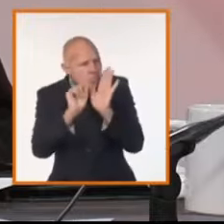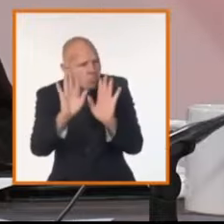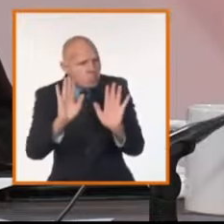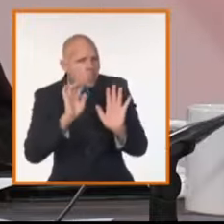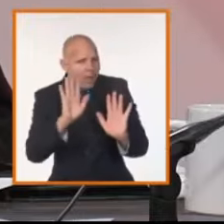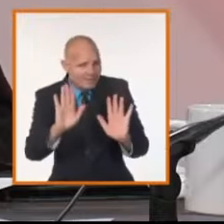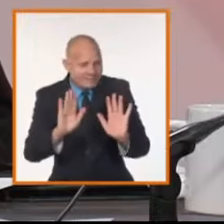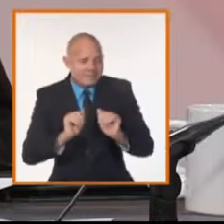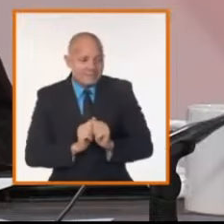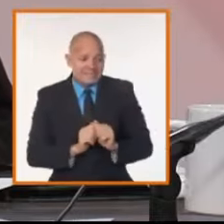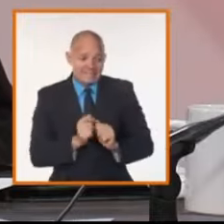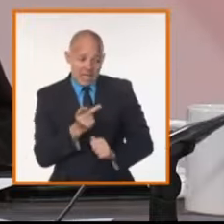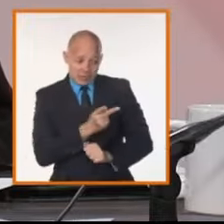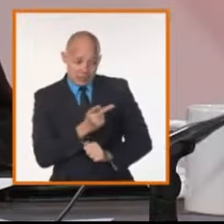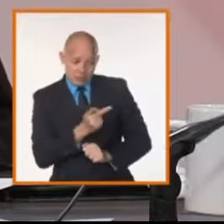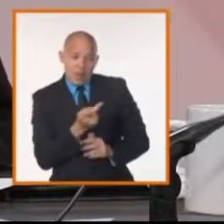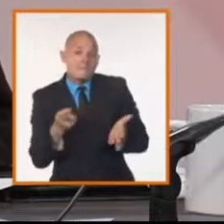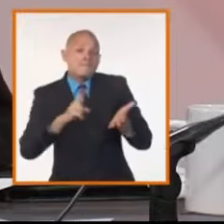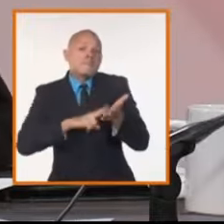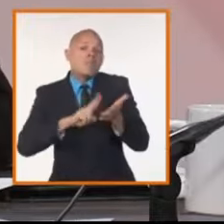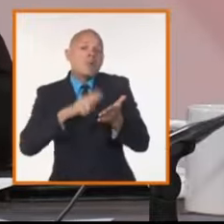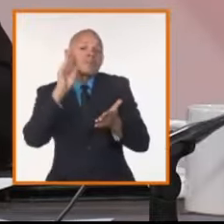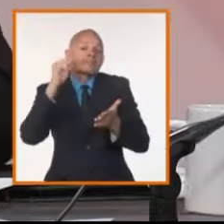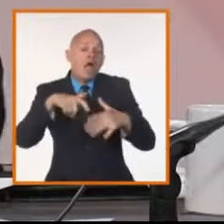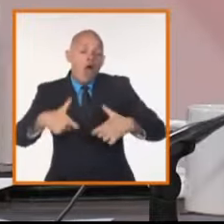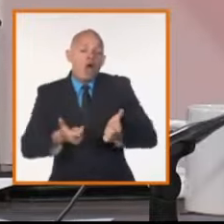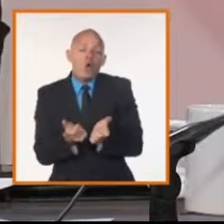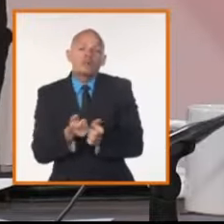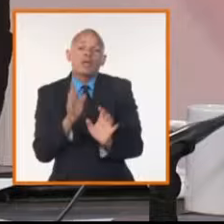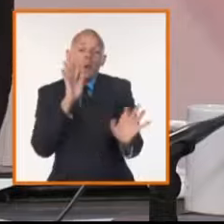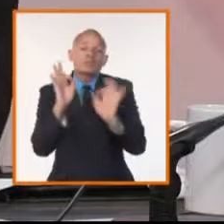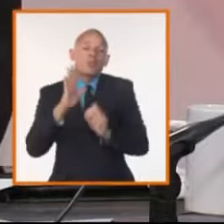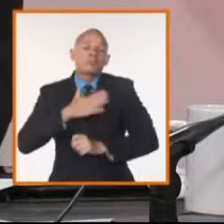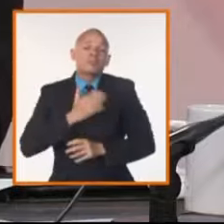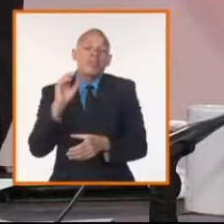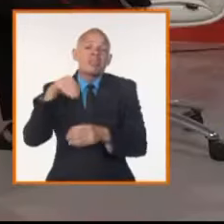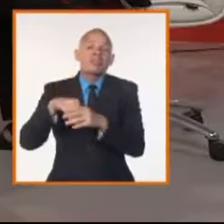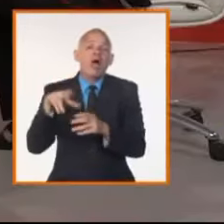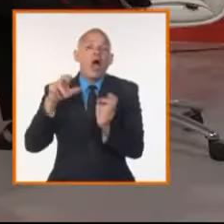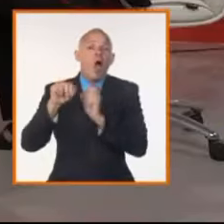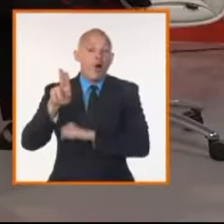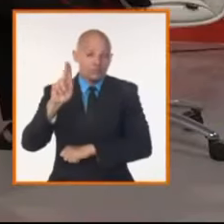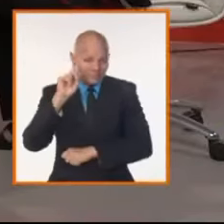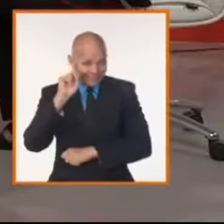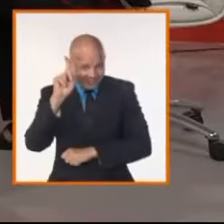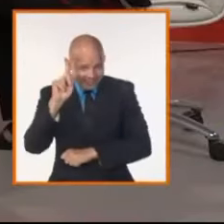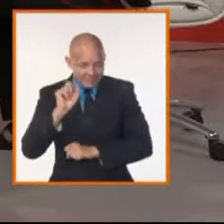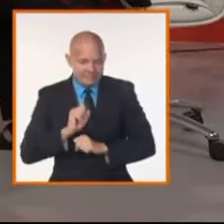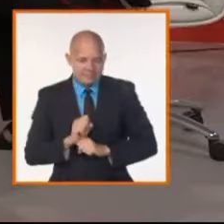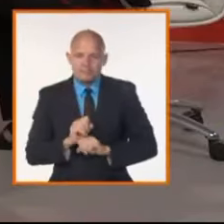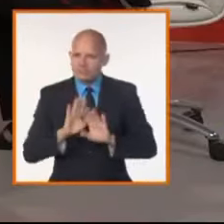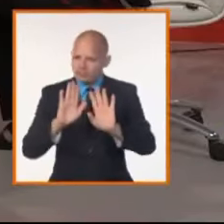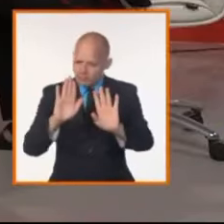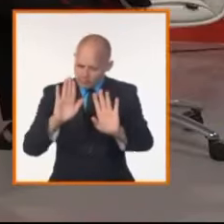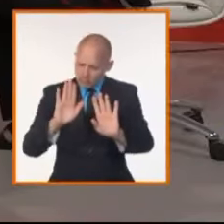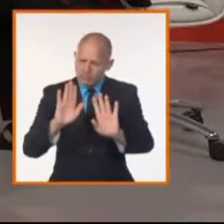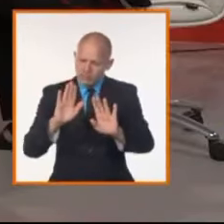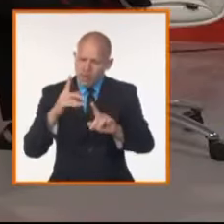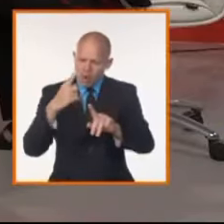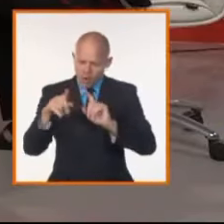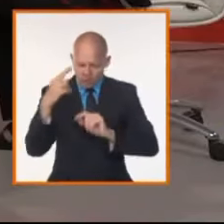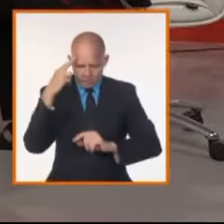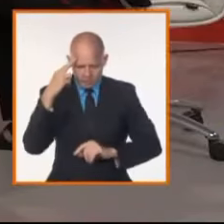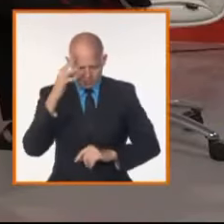los dos miembros del Consejo de Seguridad de Naciones Unidas Pero hay hay yo creo que también china ha ha marcado Esa diferencia entre ambos países recordemos